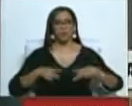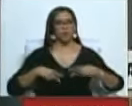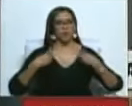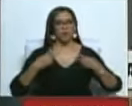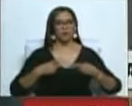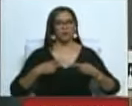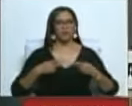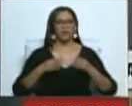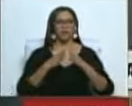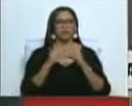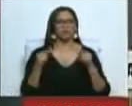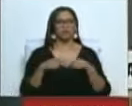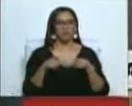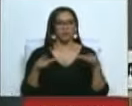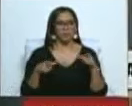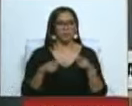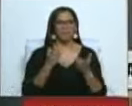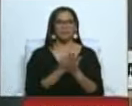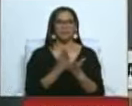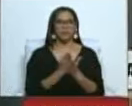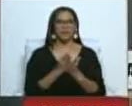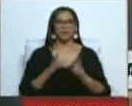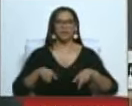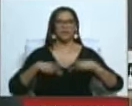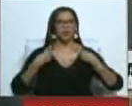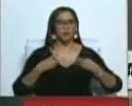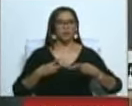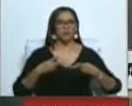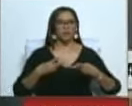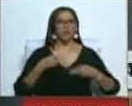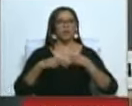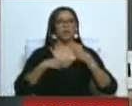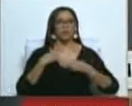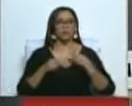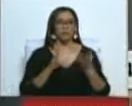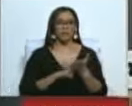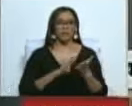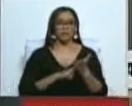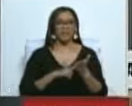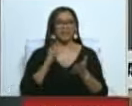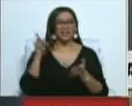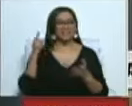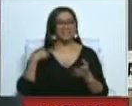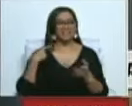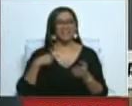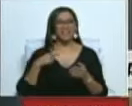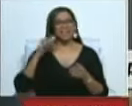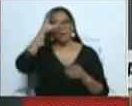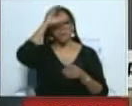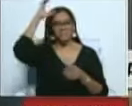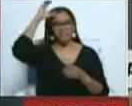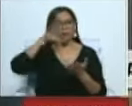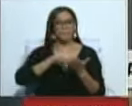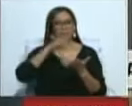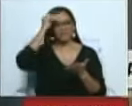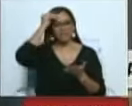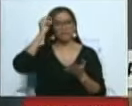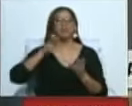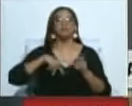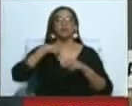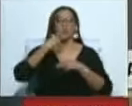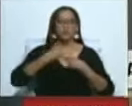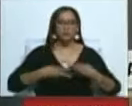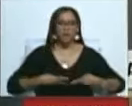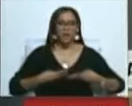En todos los sentidos hay siempre que renovarse. Una revolución verdadera es aquella que tiene capacidad para aprender de los nuevos tiempos,